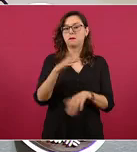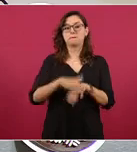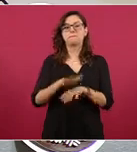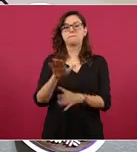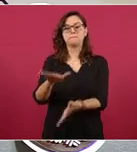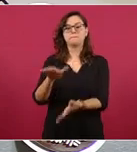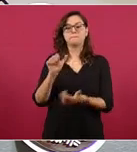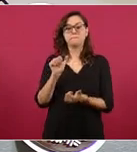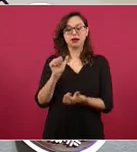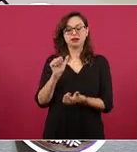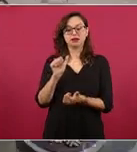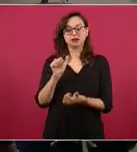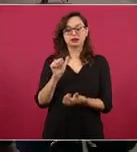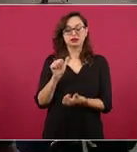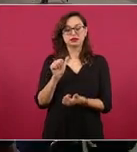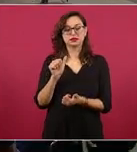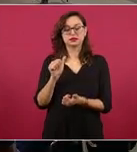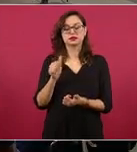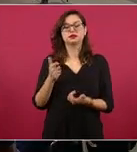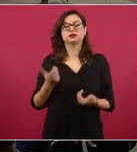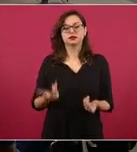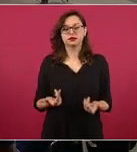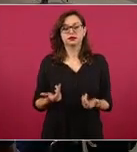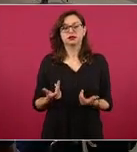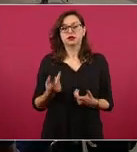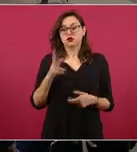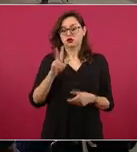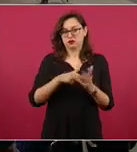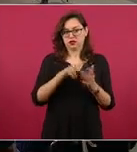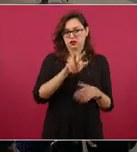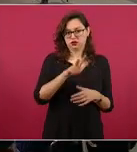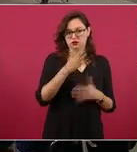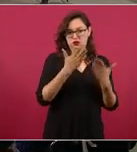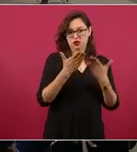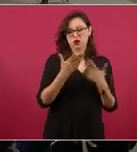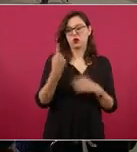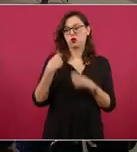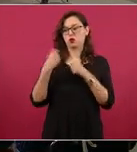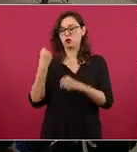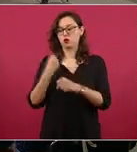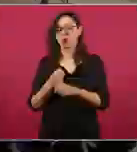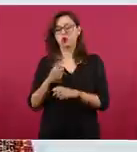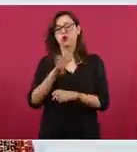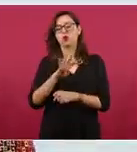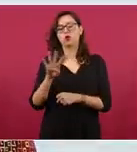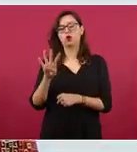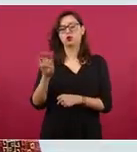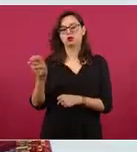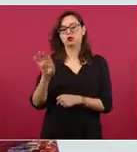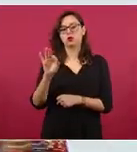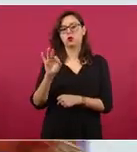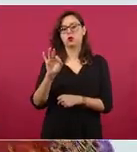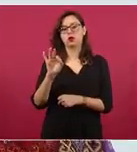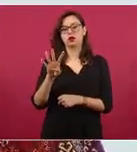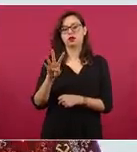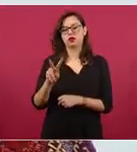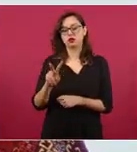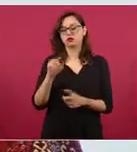pesos. Y con respecto a el año pasado son 443 mil millones de